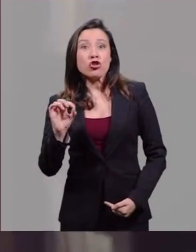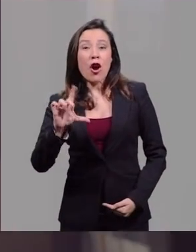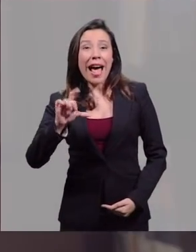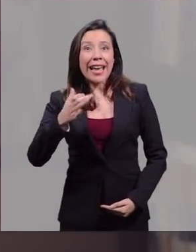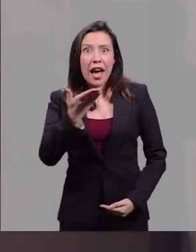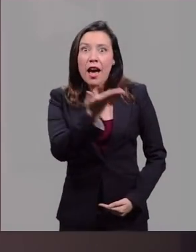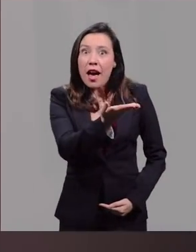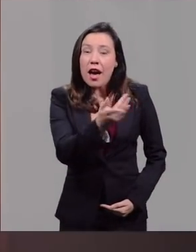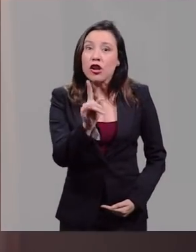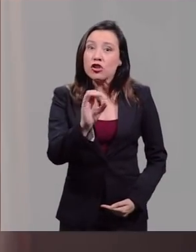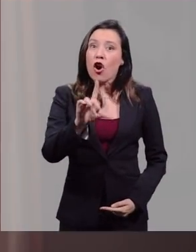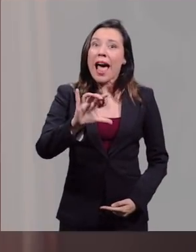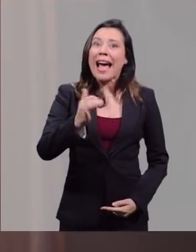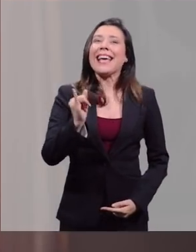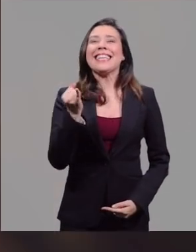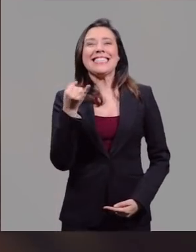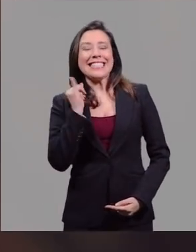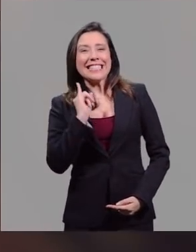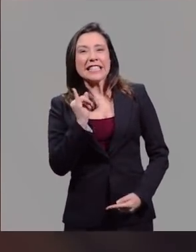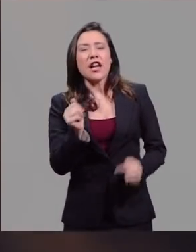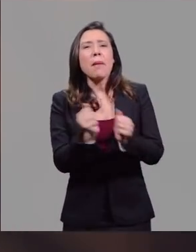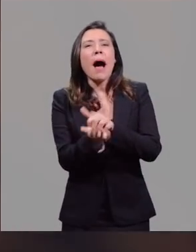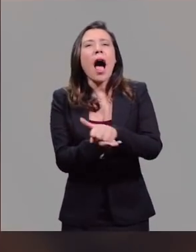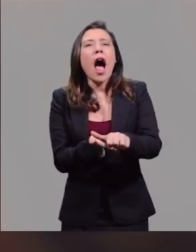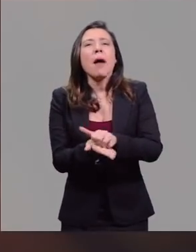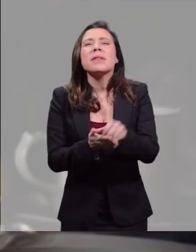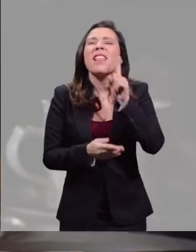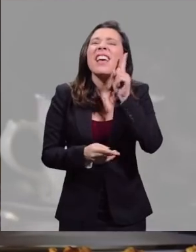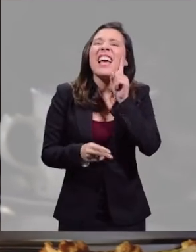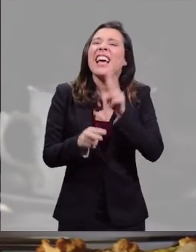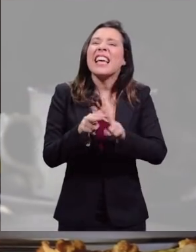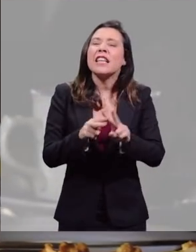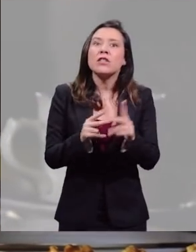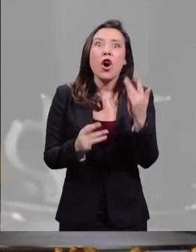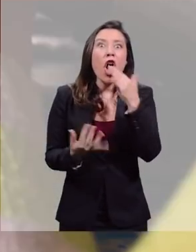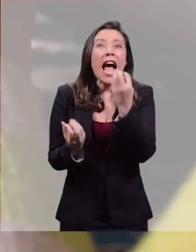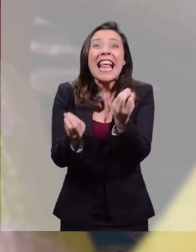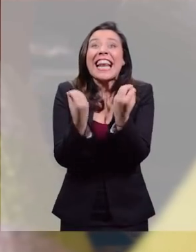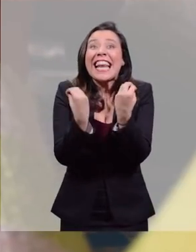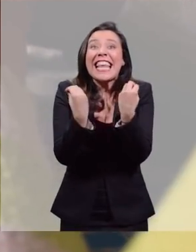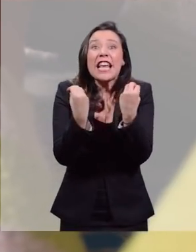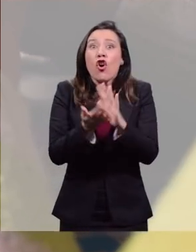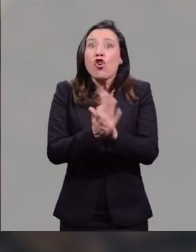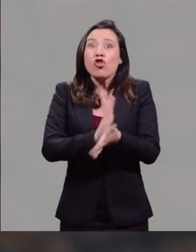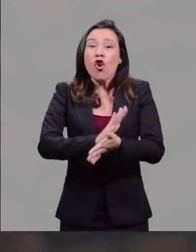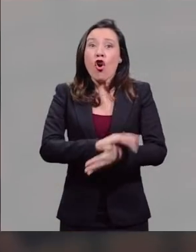Y usted lo sonaba, claro que sí, pues. ¿Y este pan amasado quién lo hizo? ¡Qué rico todo!